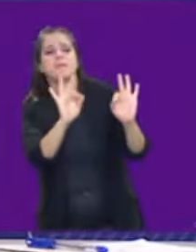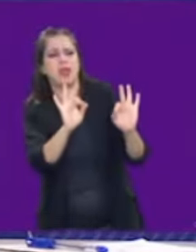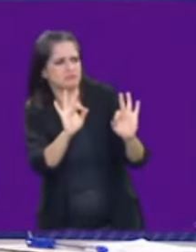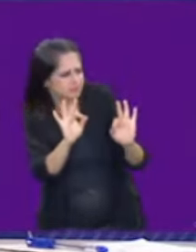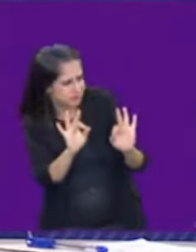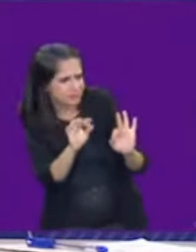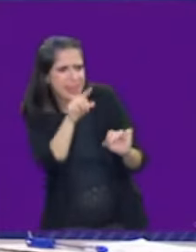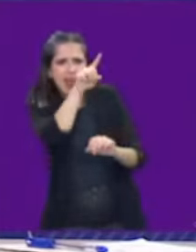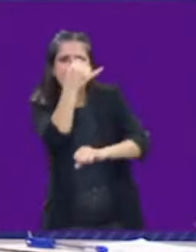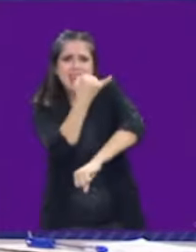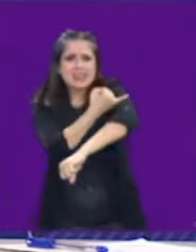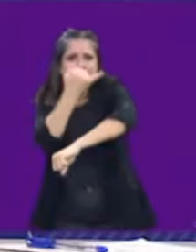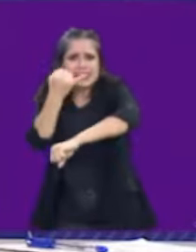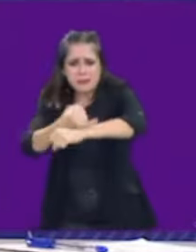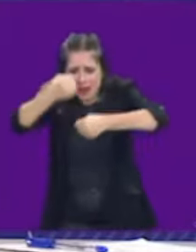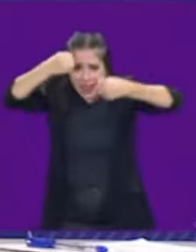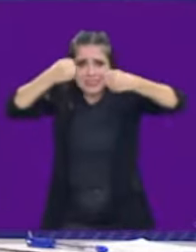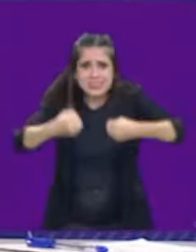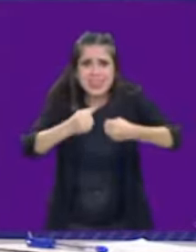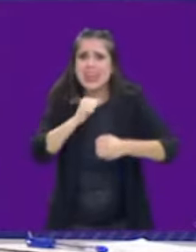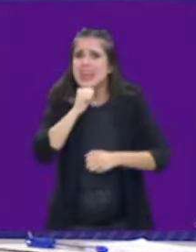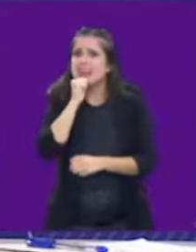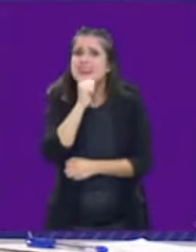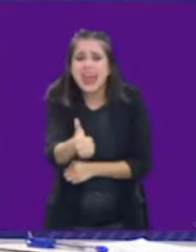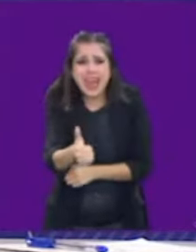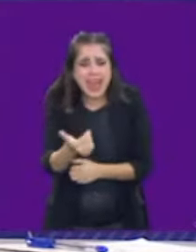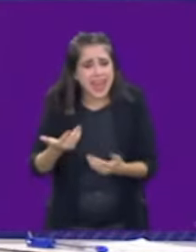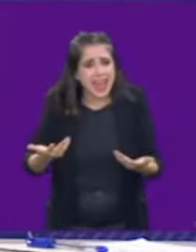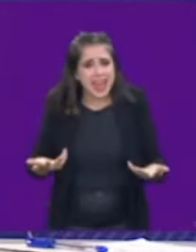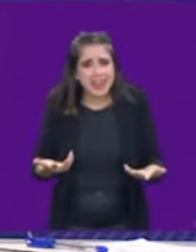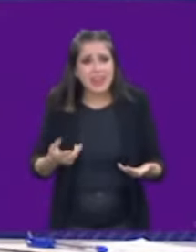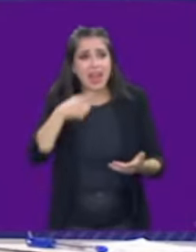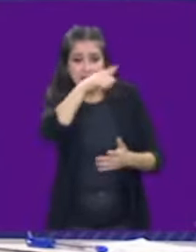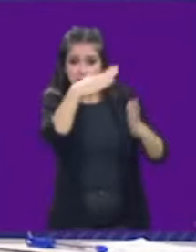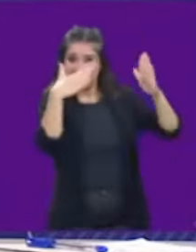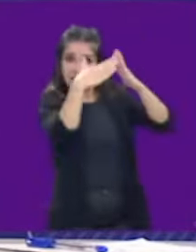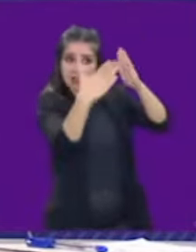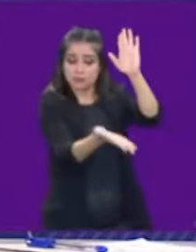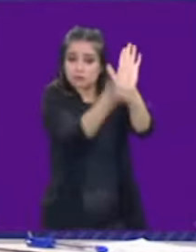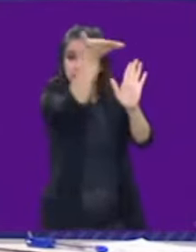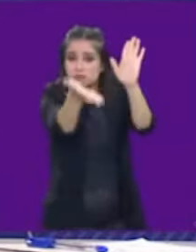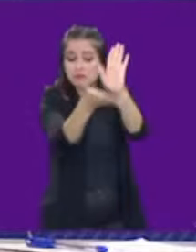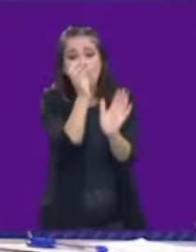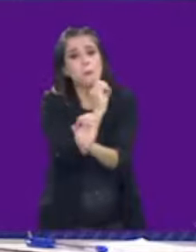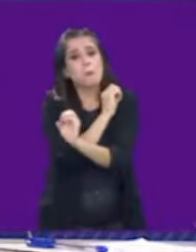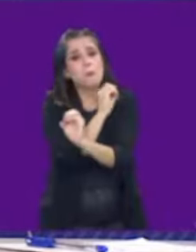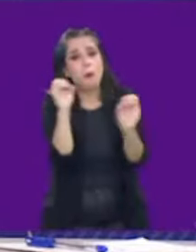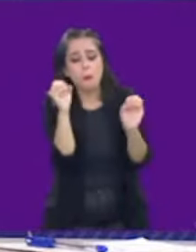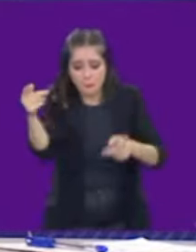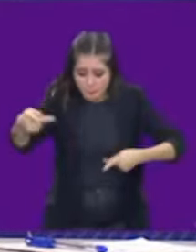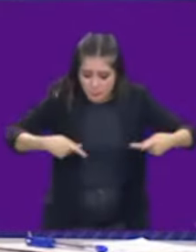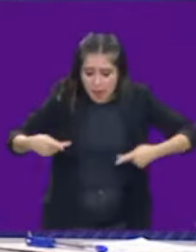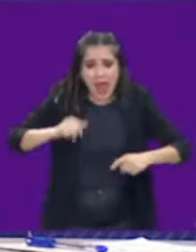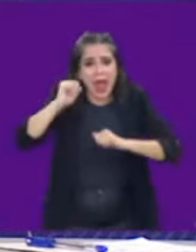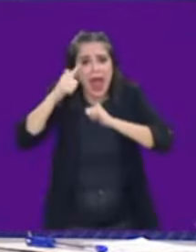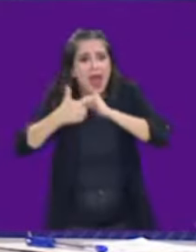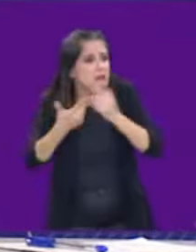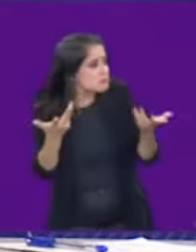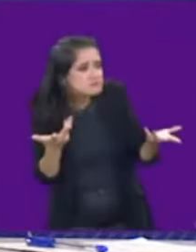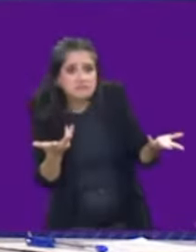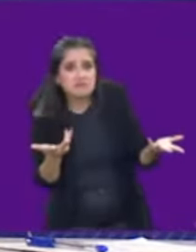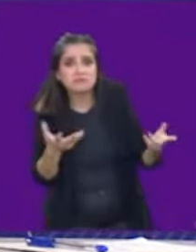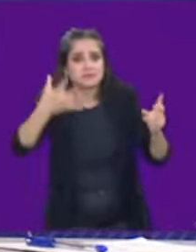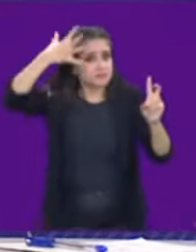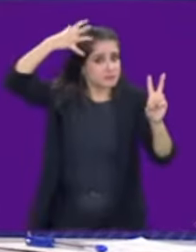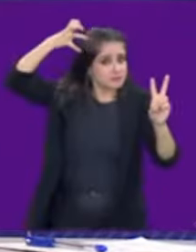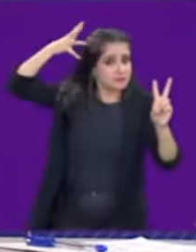no se siente más seguridad y no se han hecho viviendas y no se ha planeado y tahuada pues va